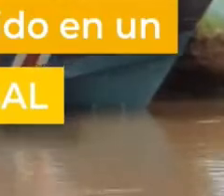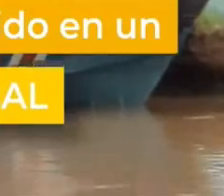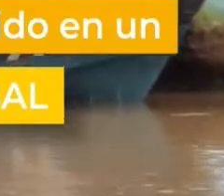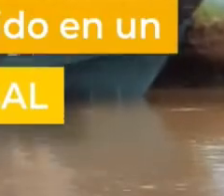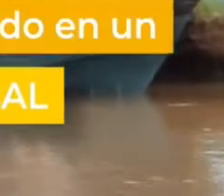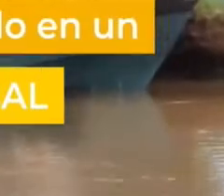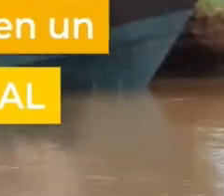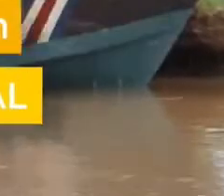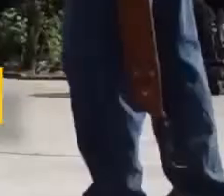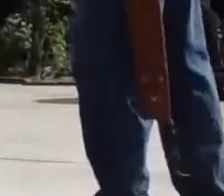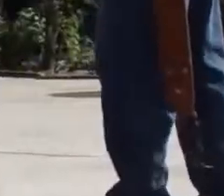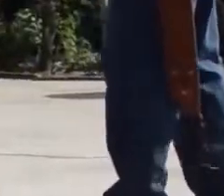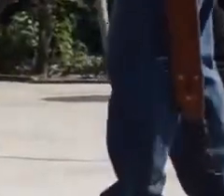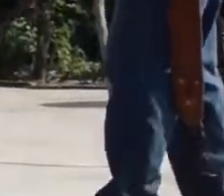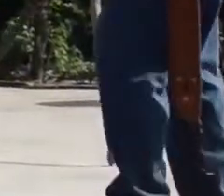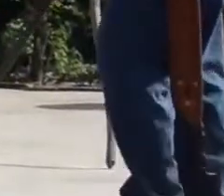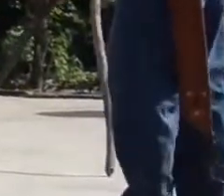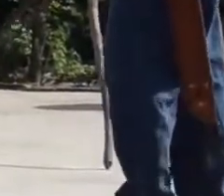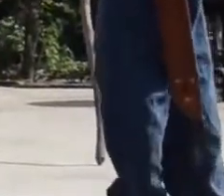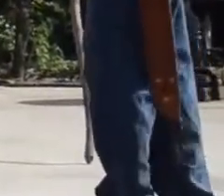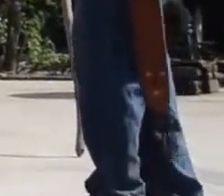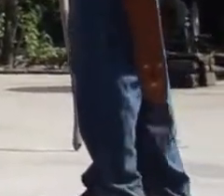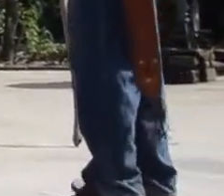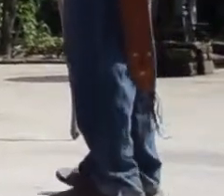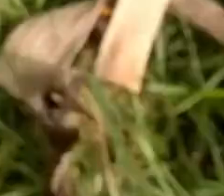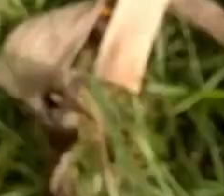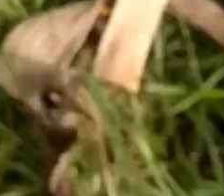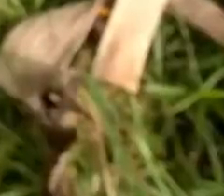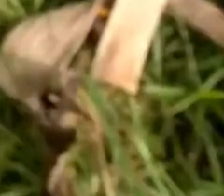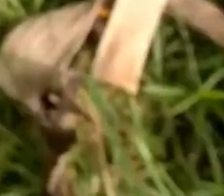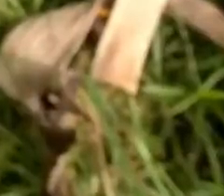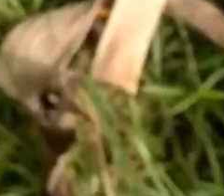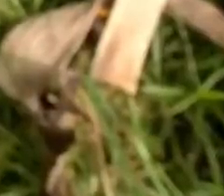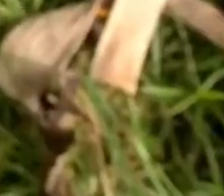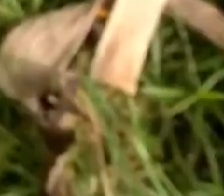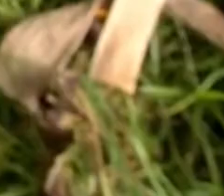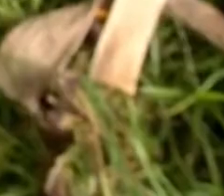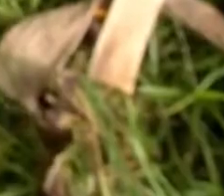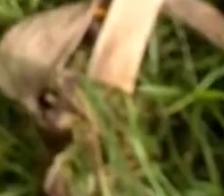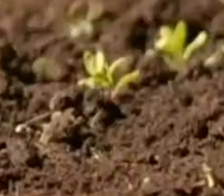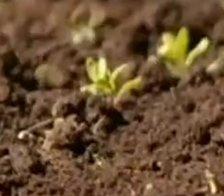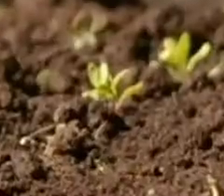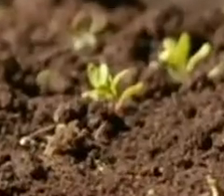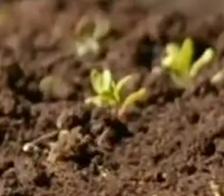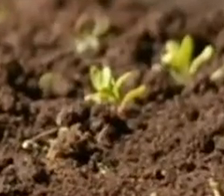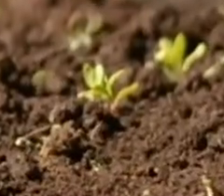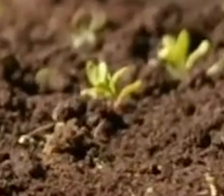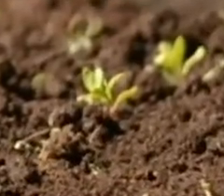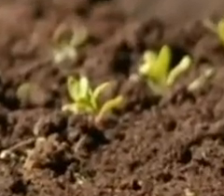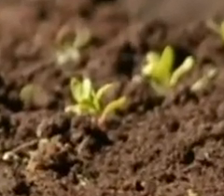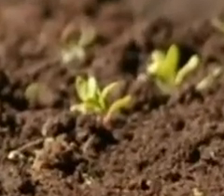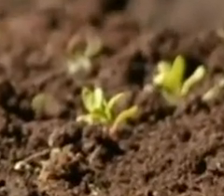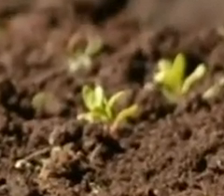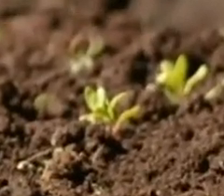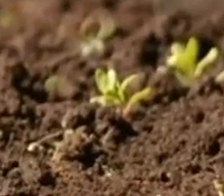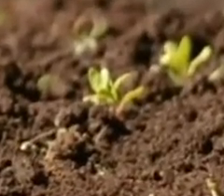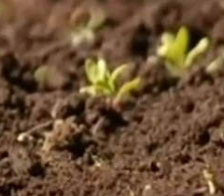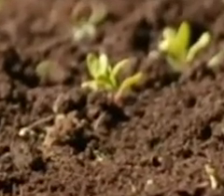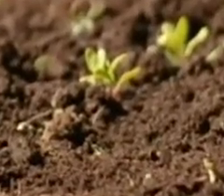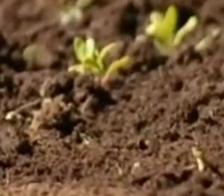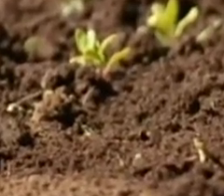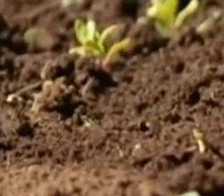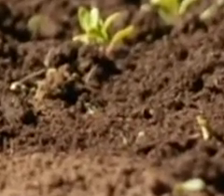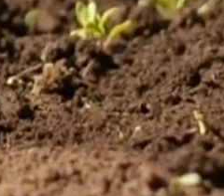global. 5 de los 11 planes nacionales están en nuestra región: Brasil, Perú, Costa